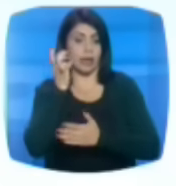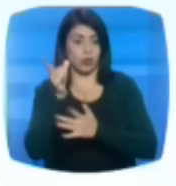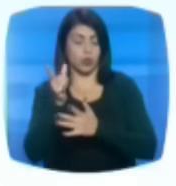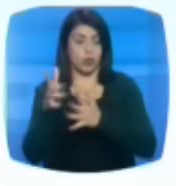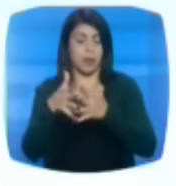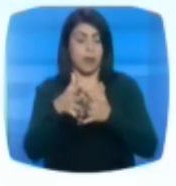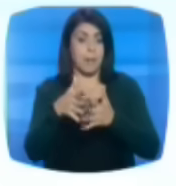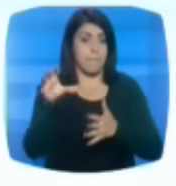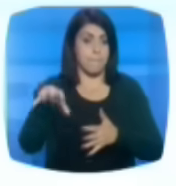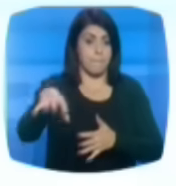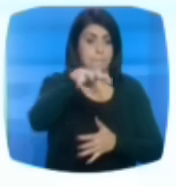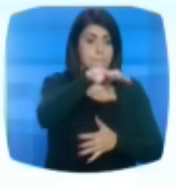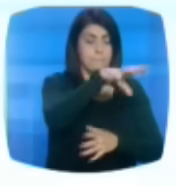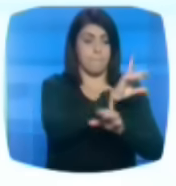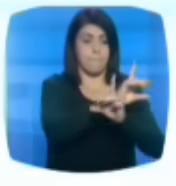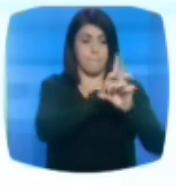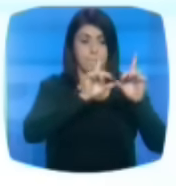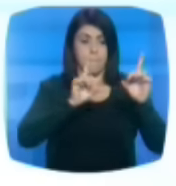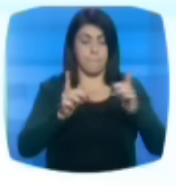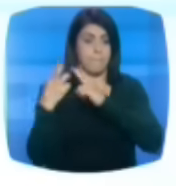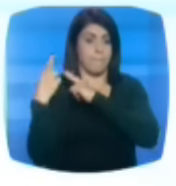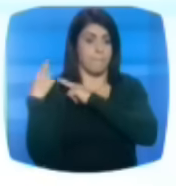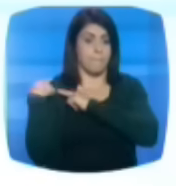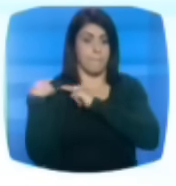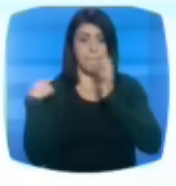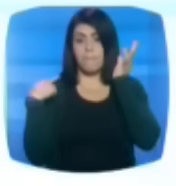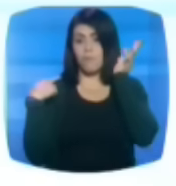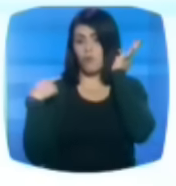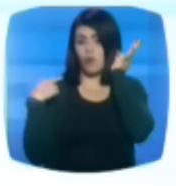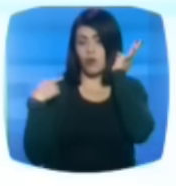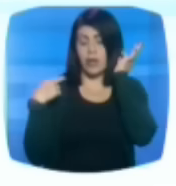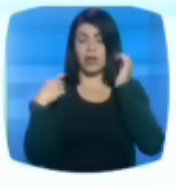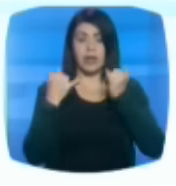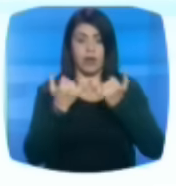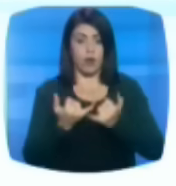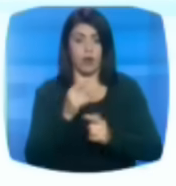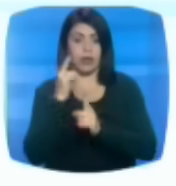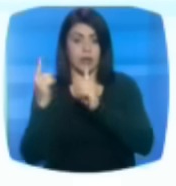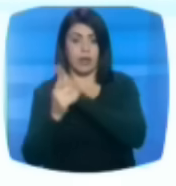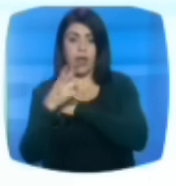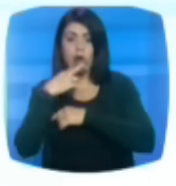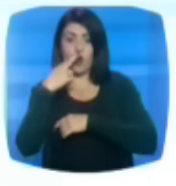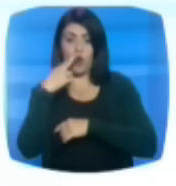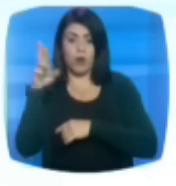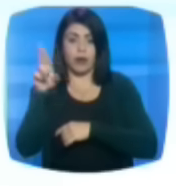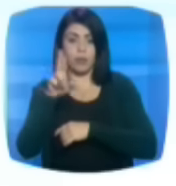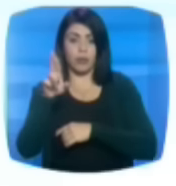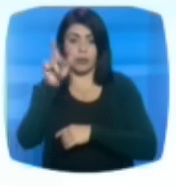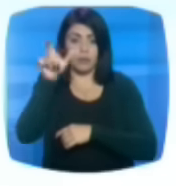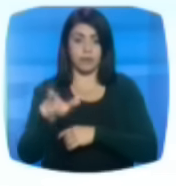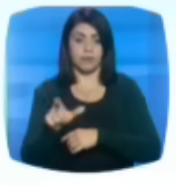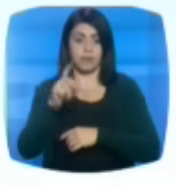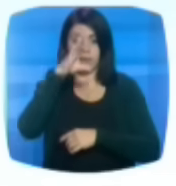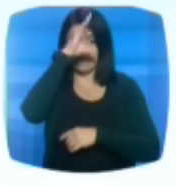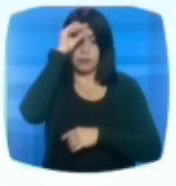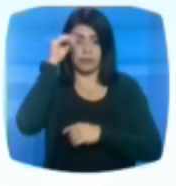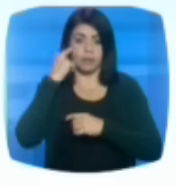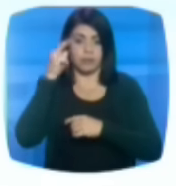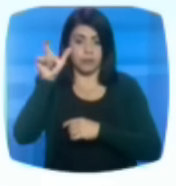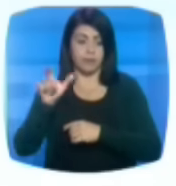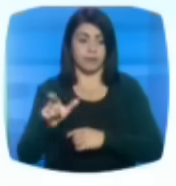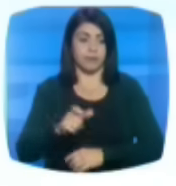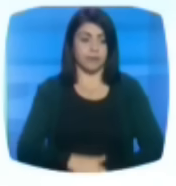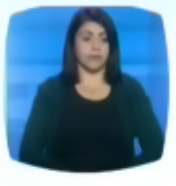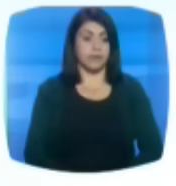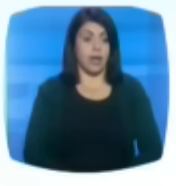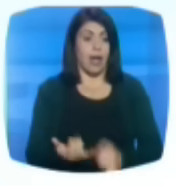los estados mayoritariamente demócratas, representados por Kamala Harris en esta contienda, y en rojo a los republicanos, representado en la figura de Donald